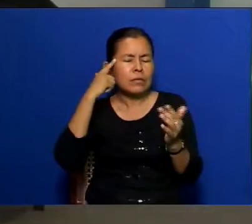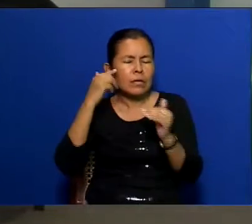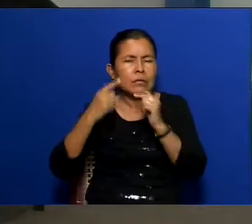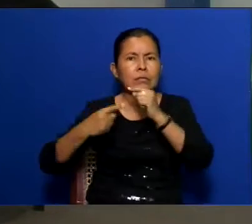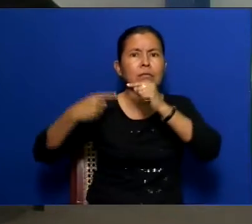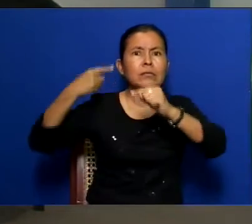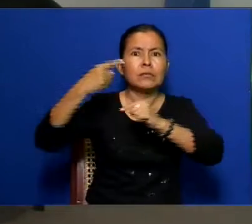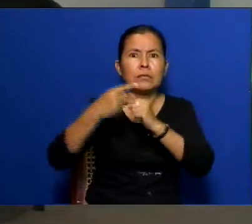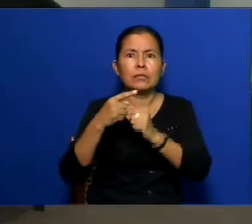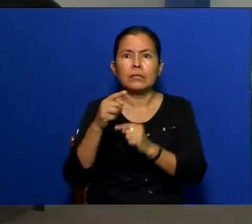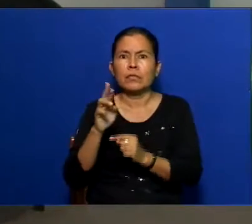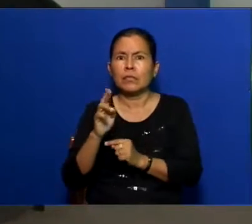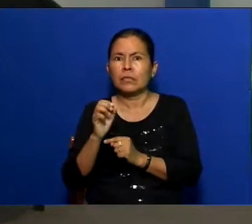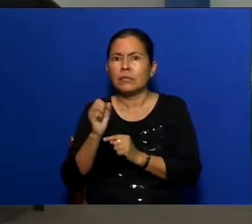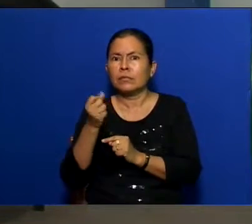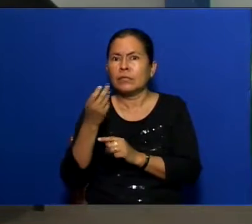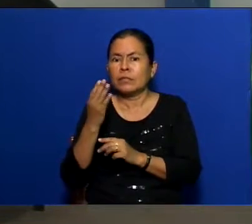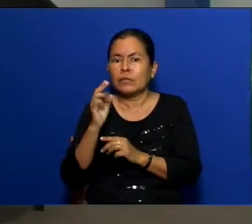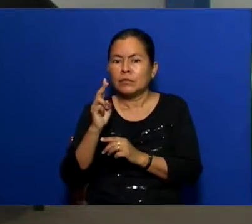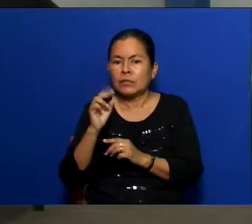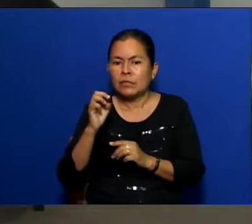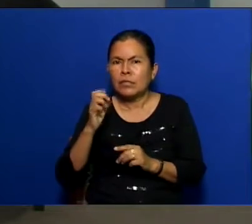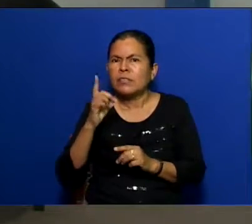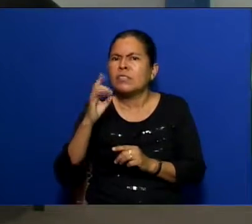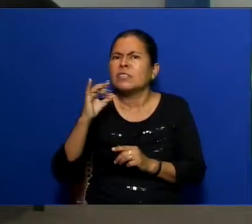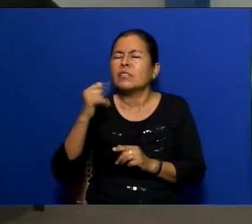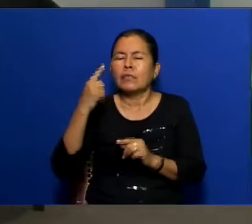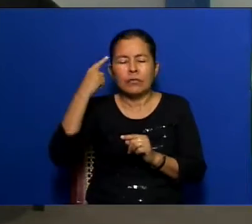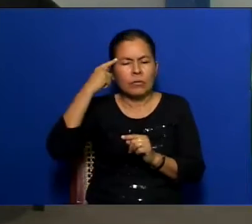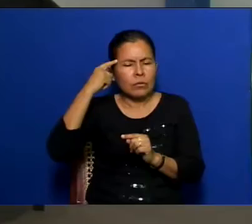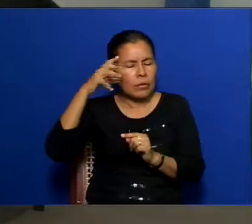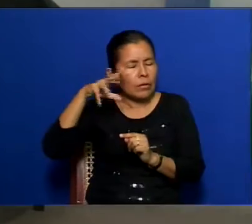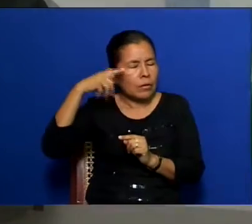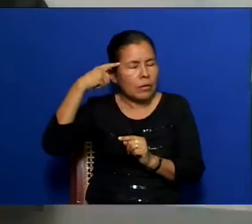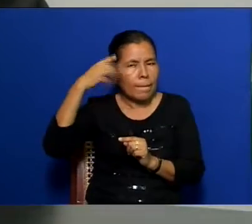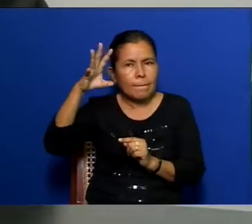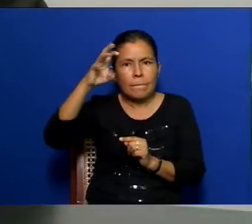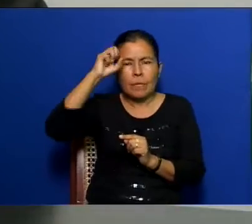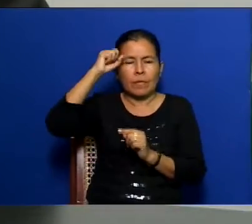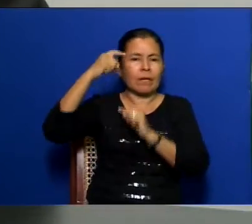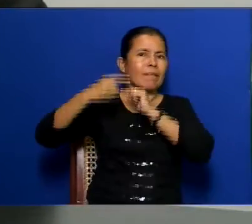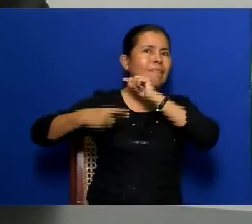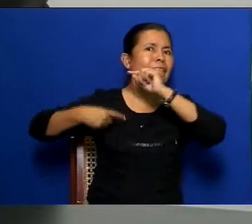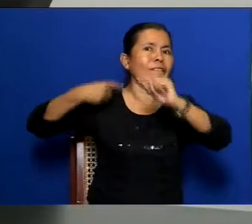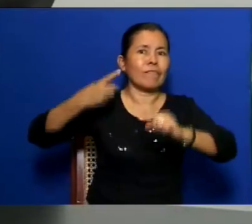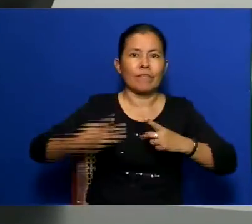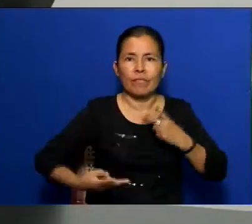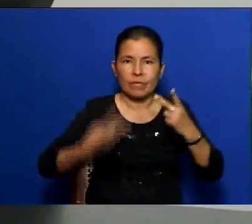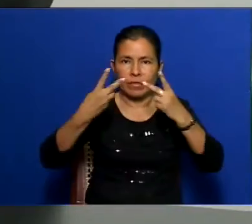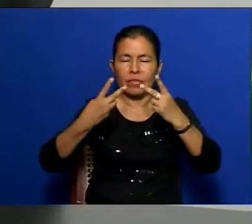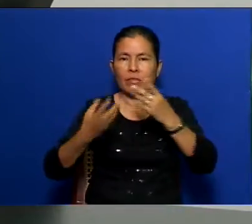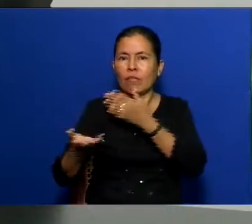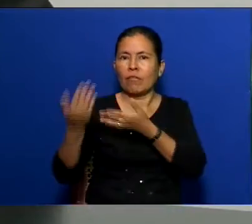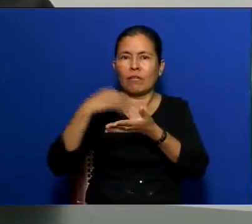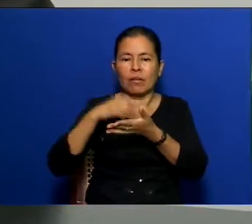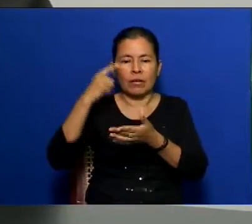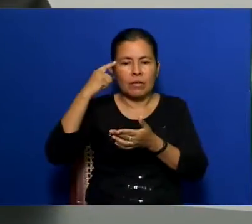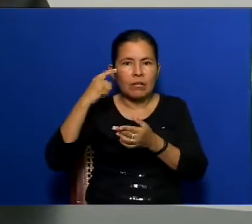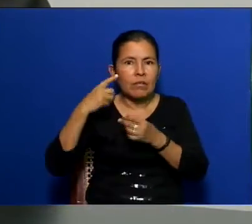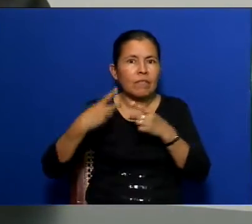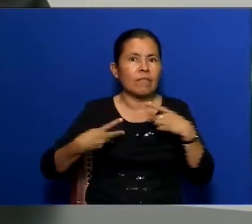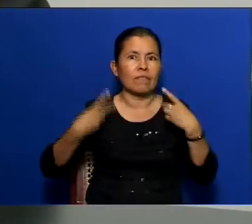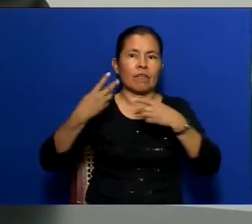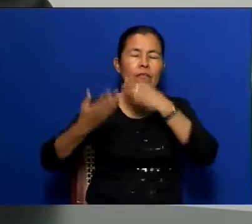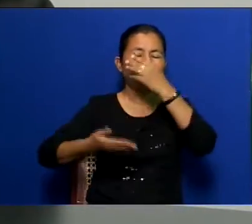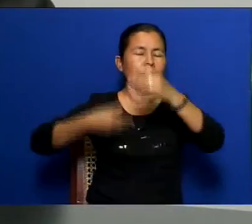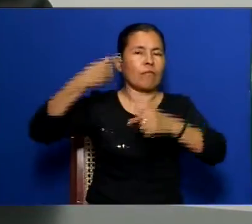reviviscencia. Reviviscencia es volver a vivir ese hecho violento, no es recordarlo, es volverlo a vivir. Y